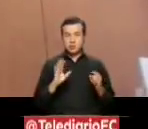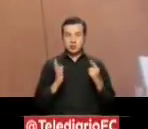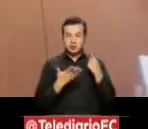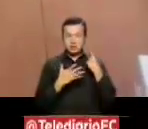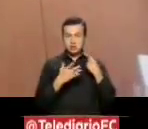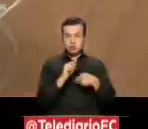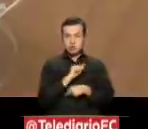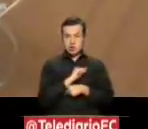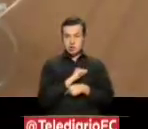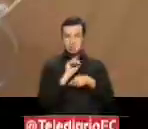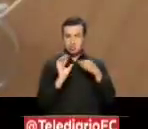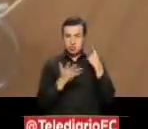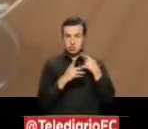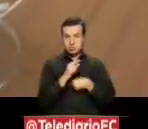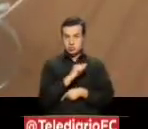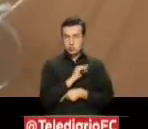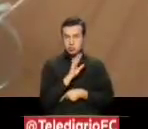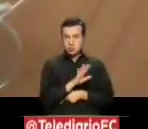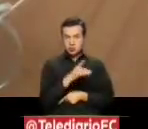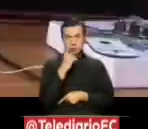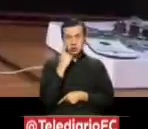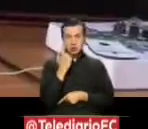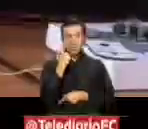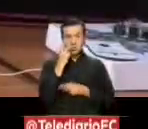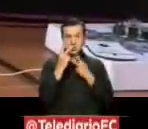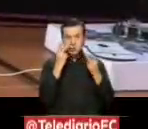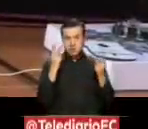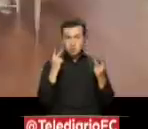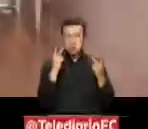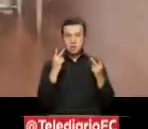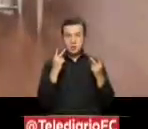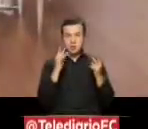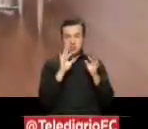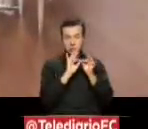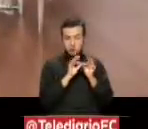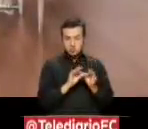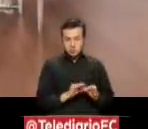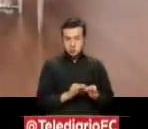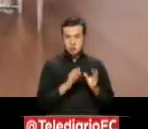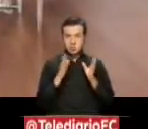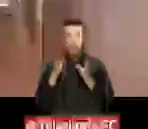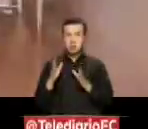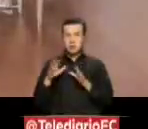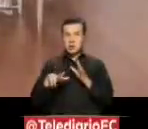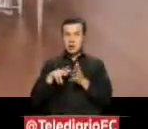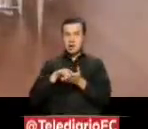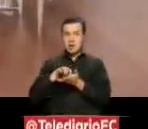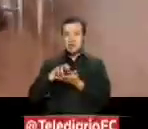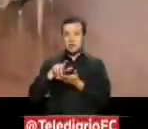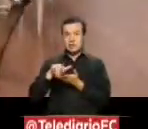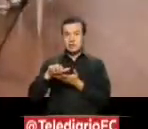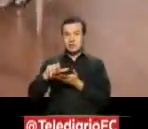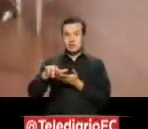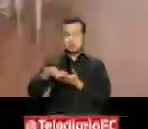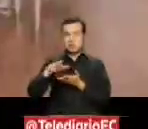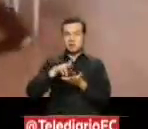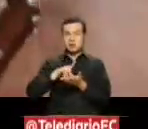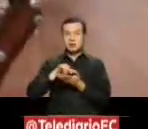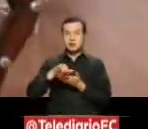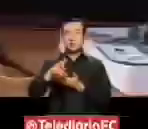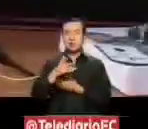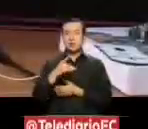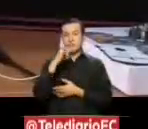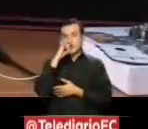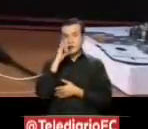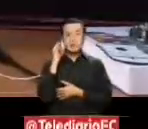básica, como podemos ver, tiene elementos electrónicos visibles para el estudiante. Venom es un robot tipo araña, en donde en cambio está destinado para